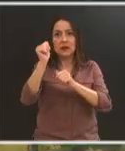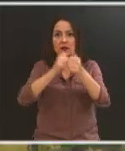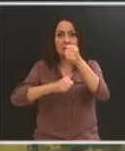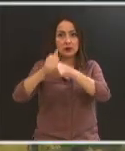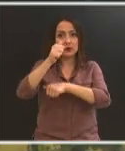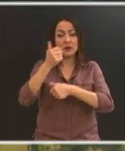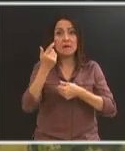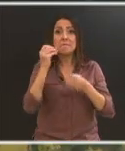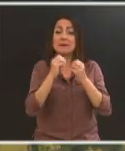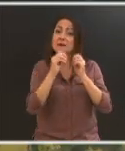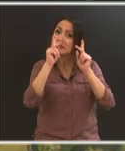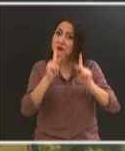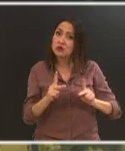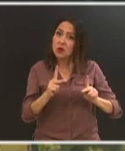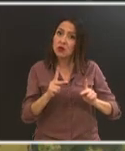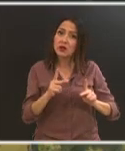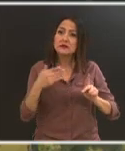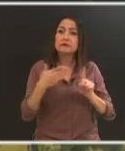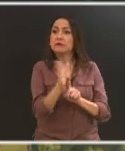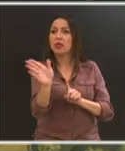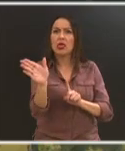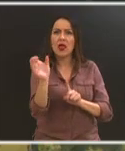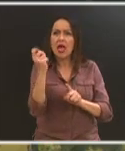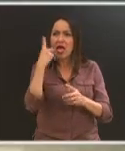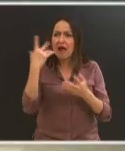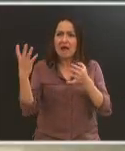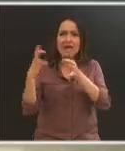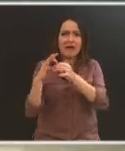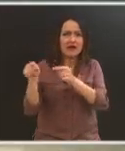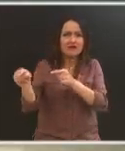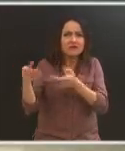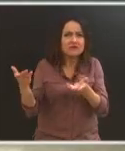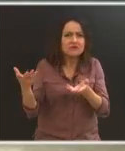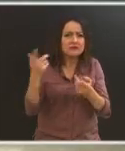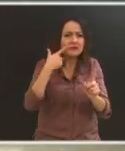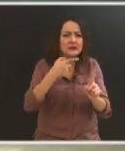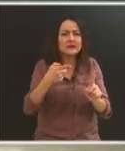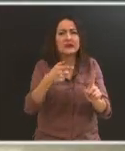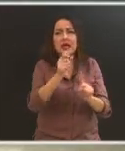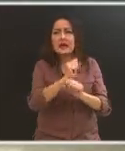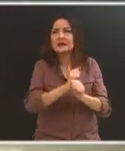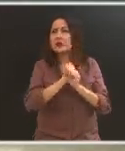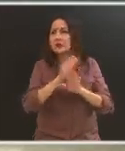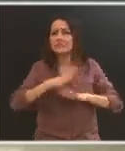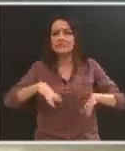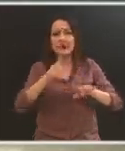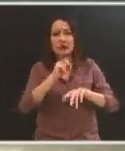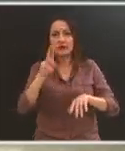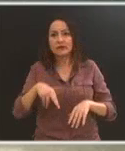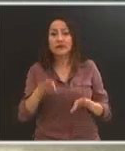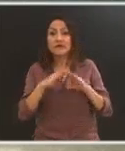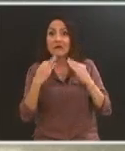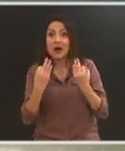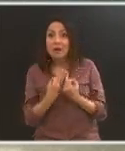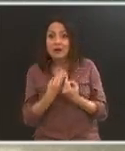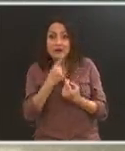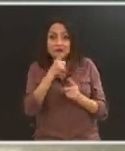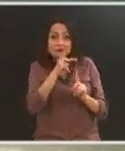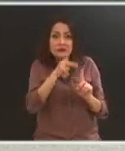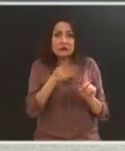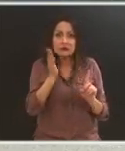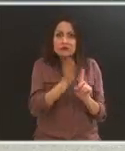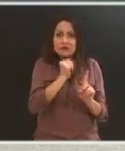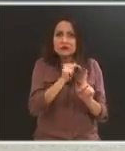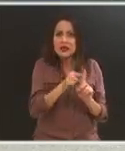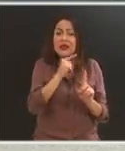Cada vez más las víctimas colaterales en balaceras terminan pagando los platos rotos de la inseguridad del país. Familiares de una de esas víctimas tras el